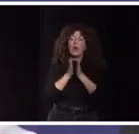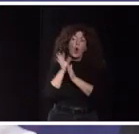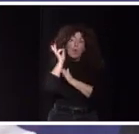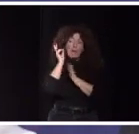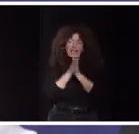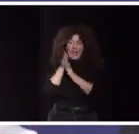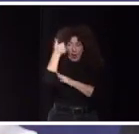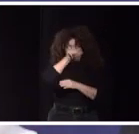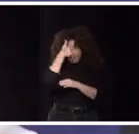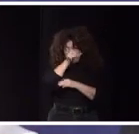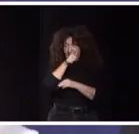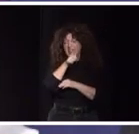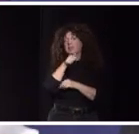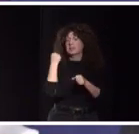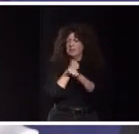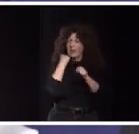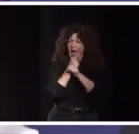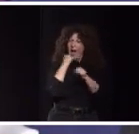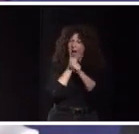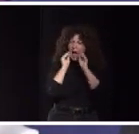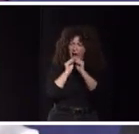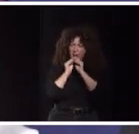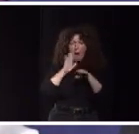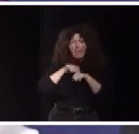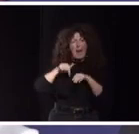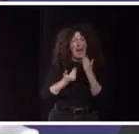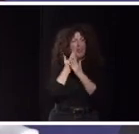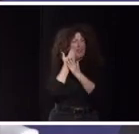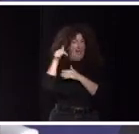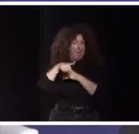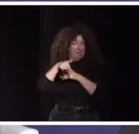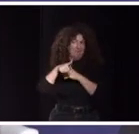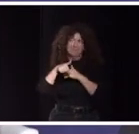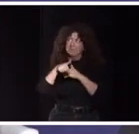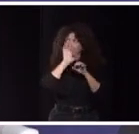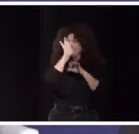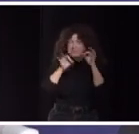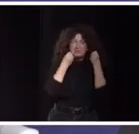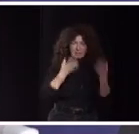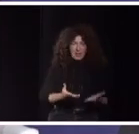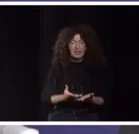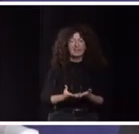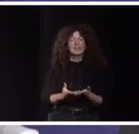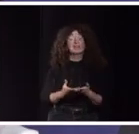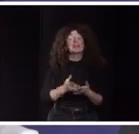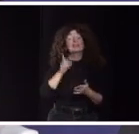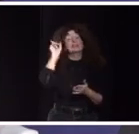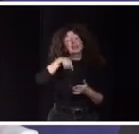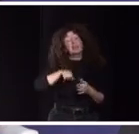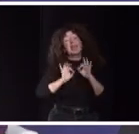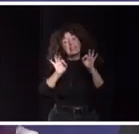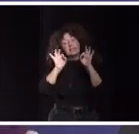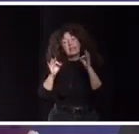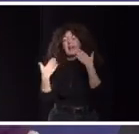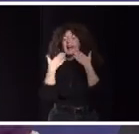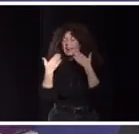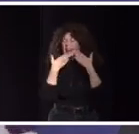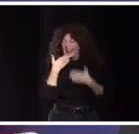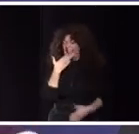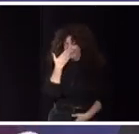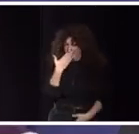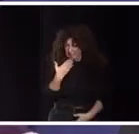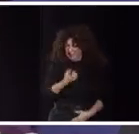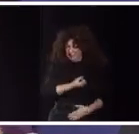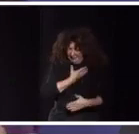y compañeros que han trabajado para que este día salga tan bien. Y sobre todo y especialmente quiero agradecer de todo